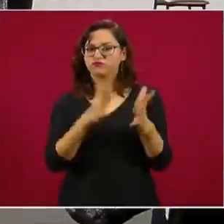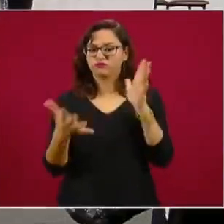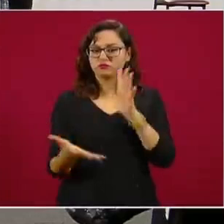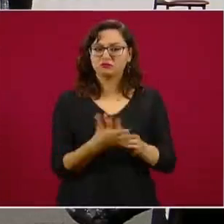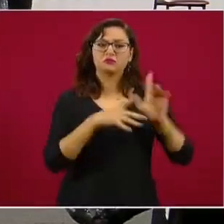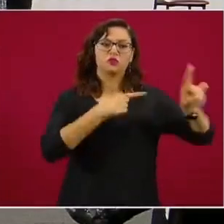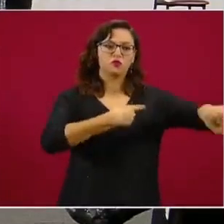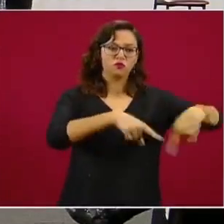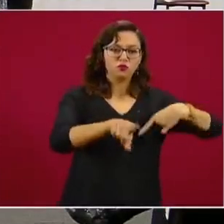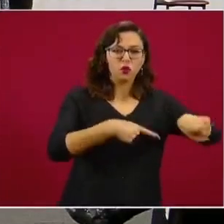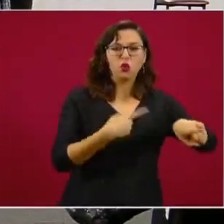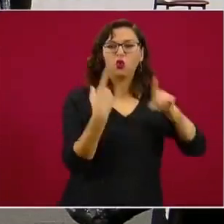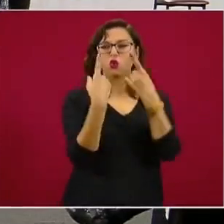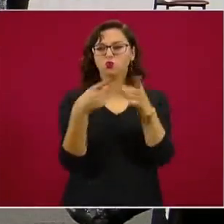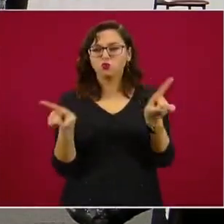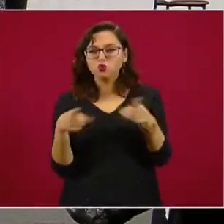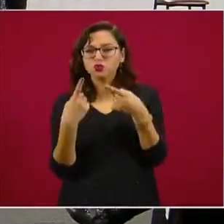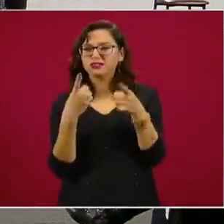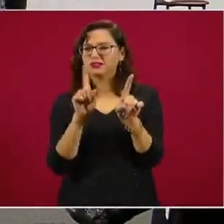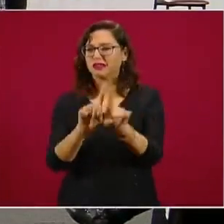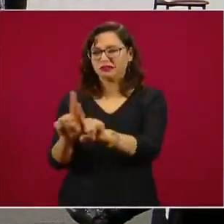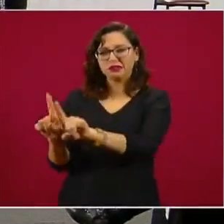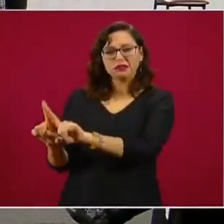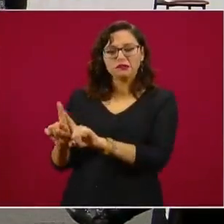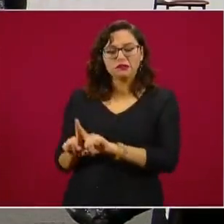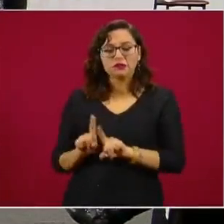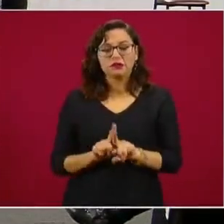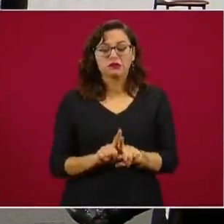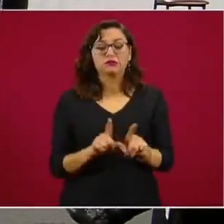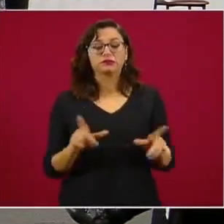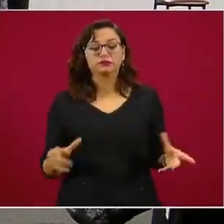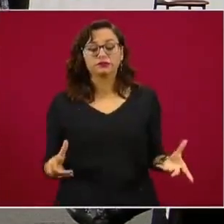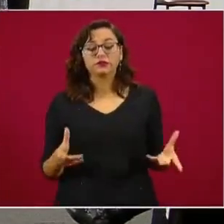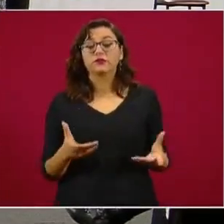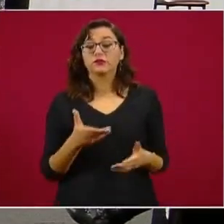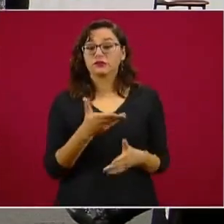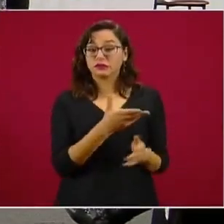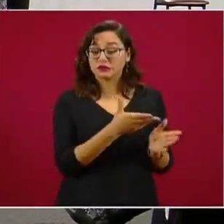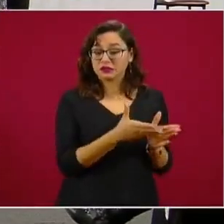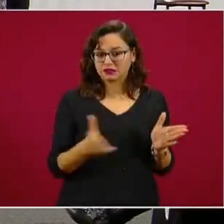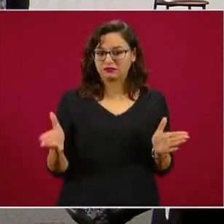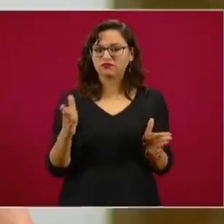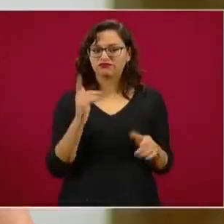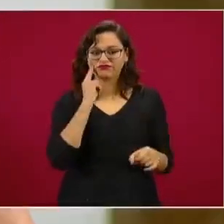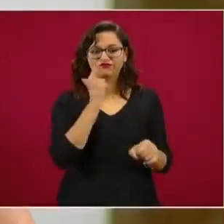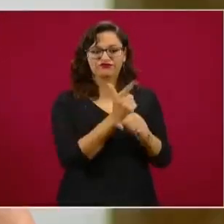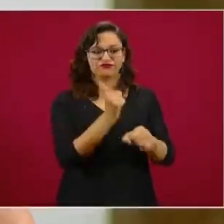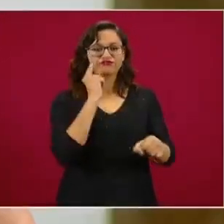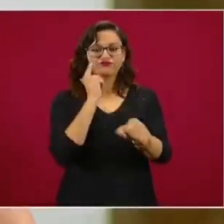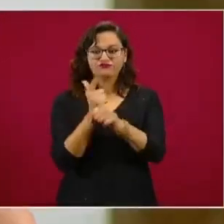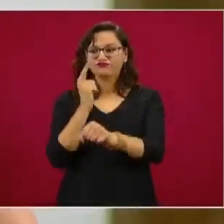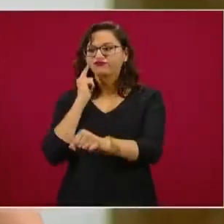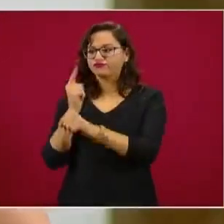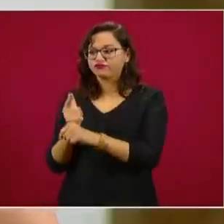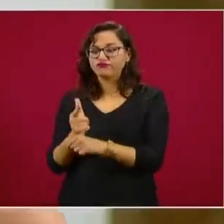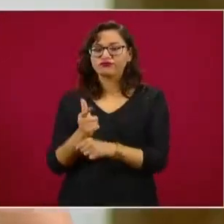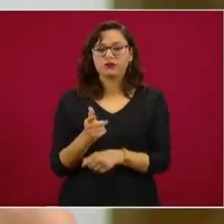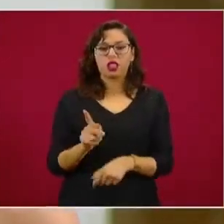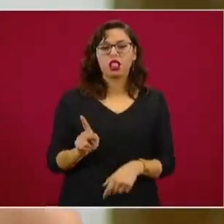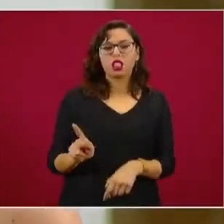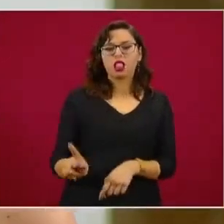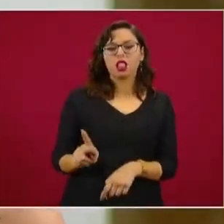los adeudos que se estiman para estas 30 personas físicas, esas personas vinculadas con estas operaciones